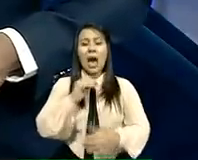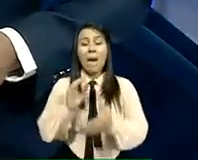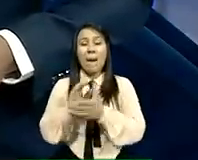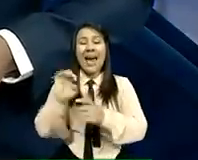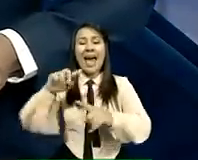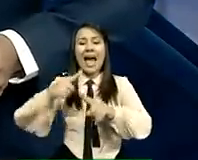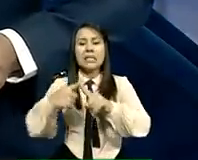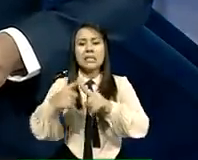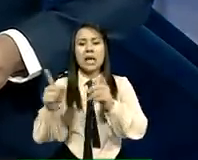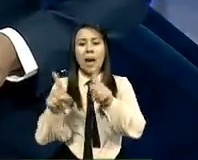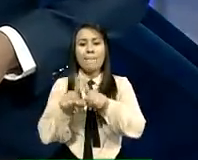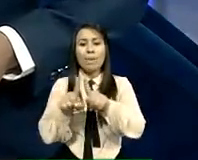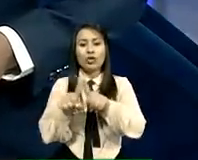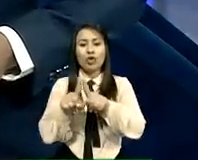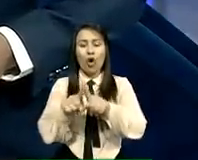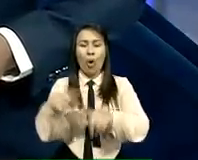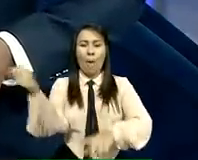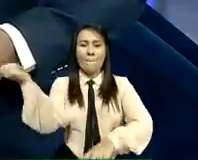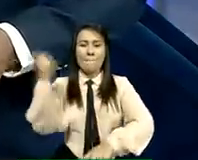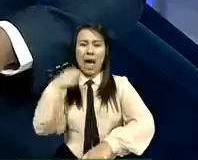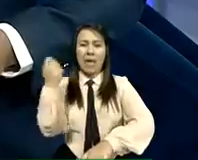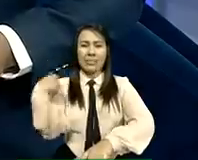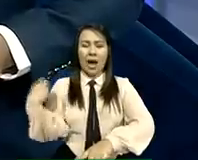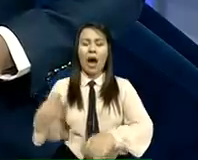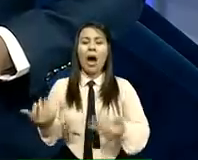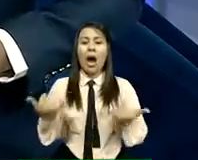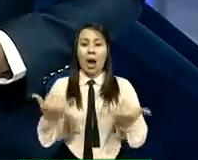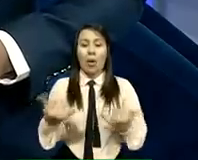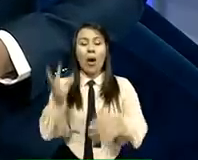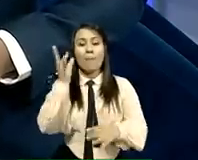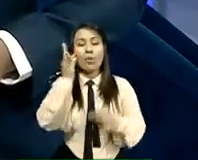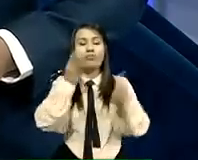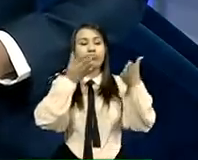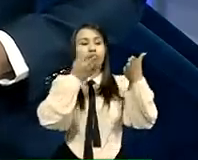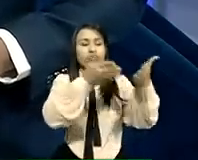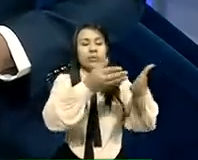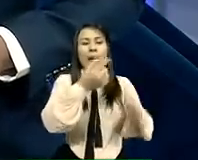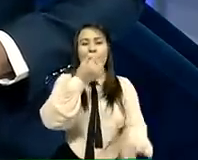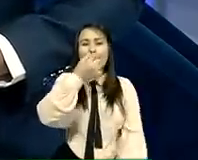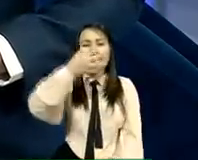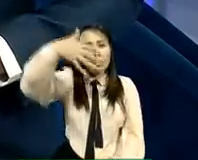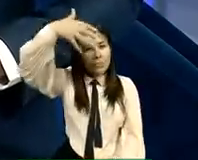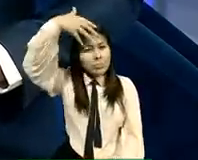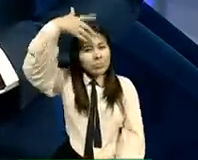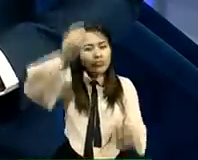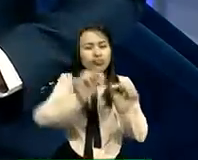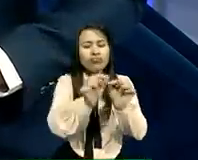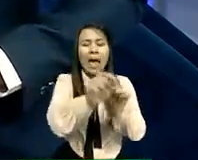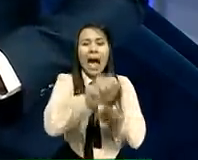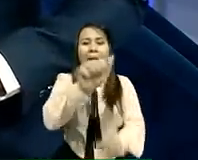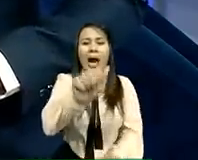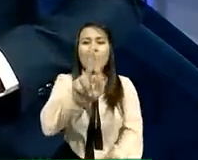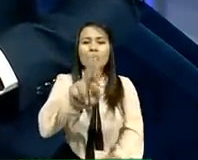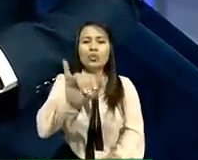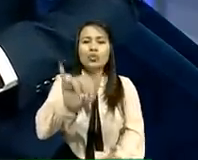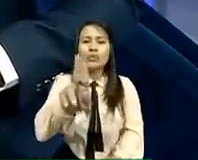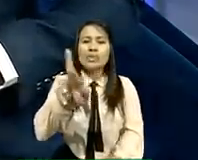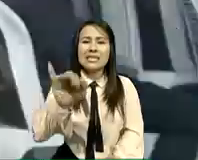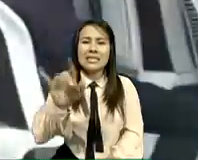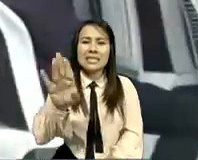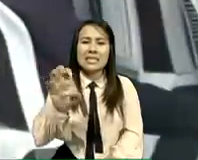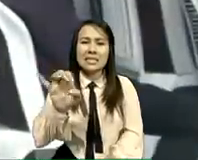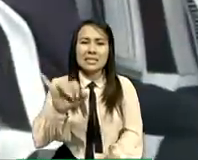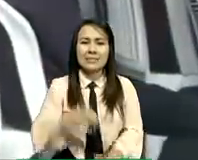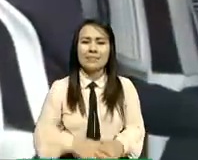adiós. El sepelio se realizó en Ayuriquín, provincia o parroquia de Santo Domingo, provincia de Pichincha. Veamos.